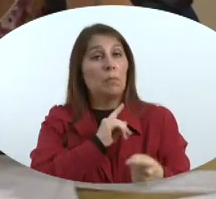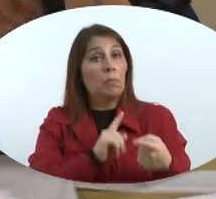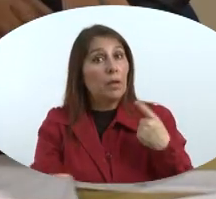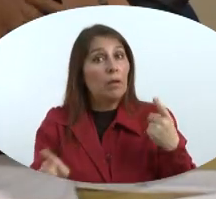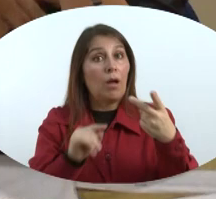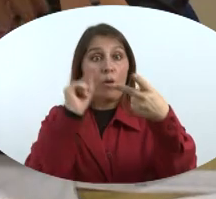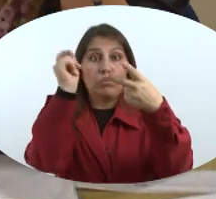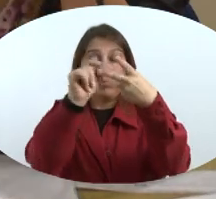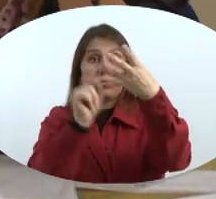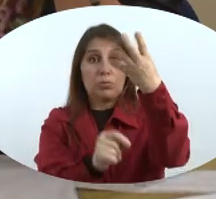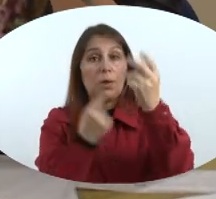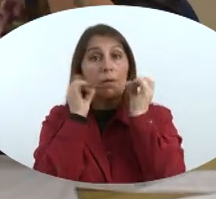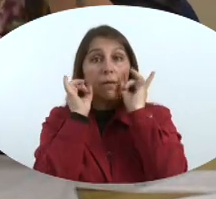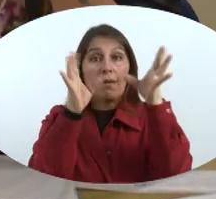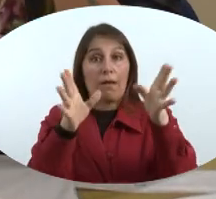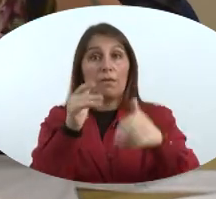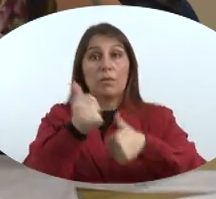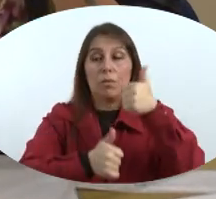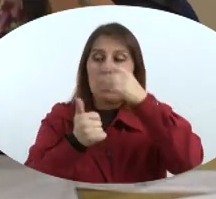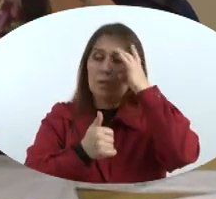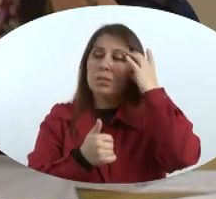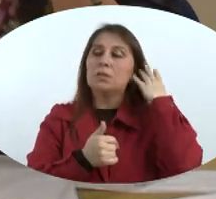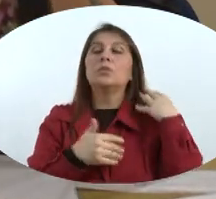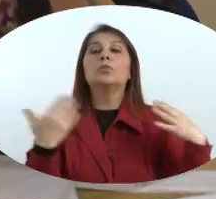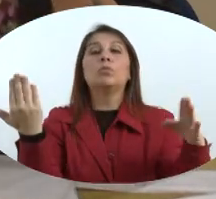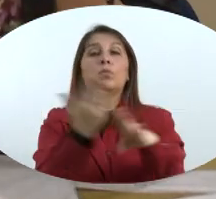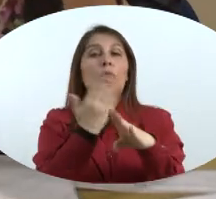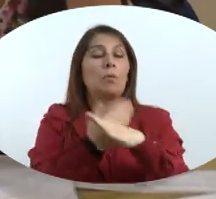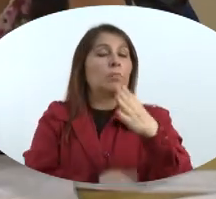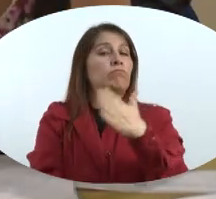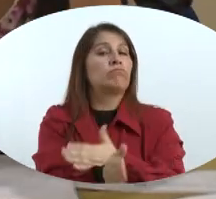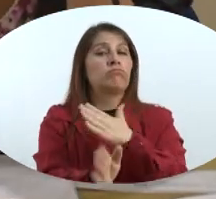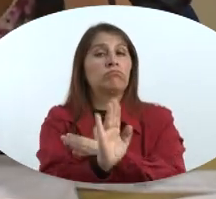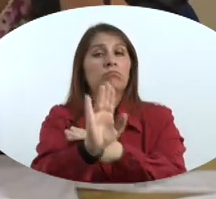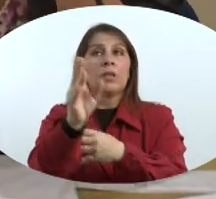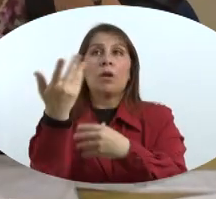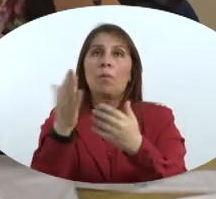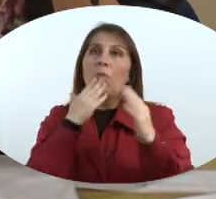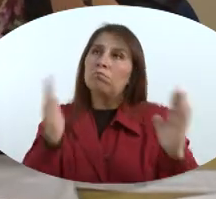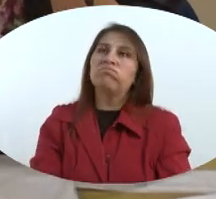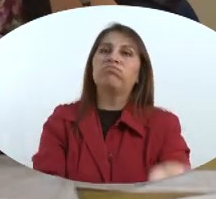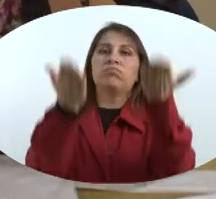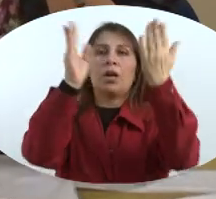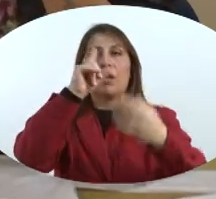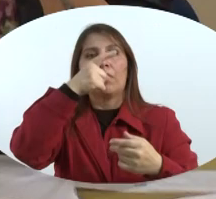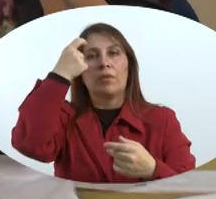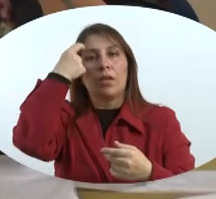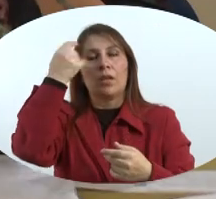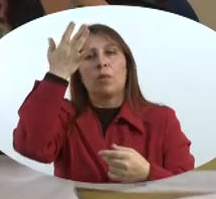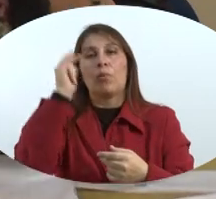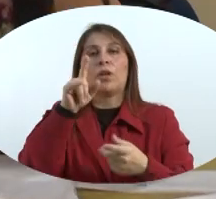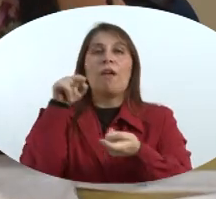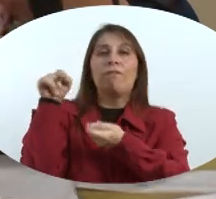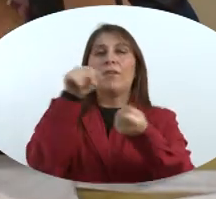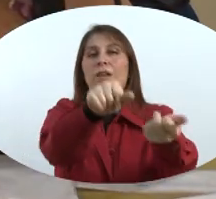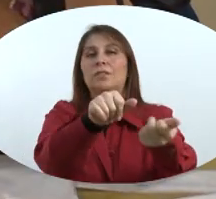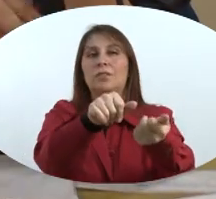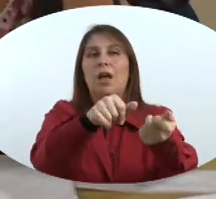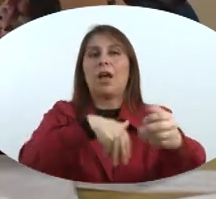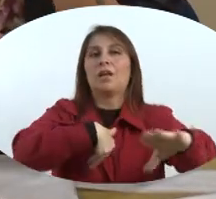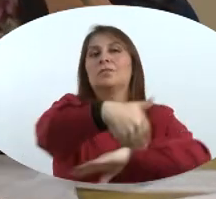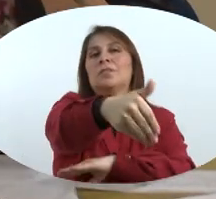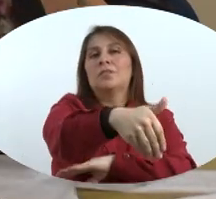muchísimos más agravantes fuera bueno eso como generación y esos son programas que van a seguir fortaleciendo el gobierno porque su intención es financiar a la demanda y no a las